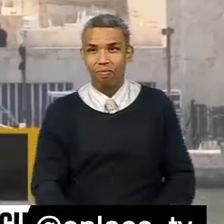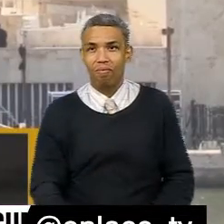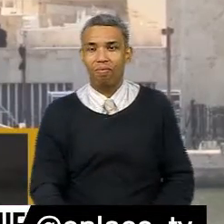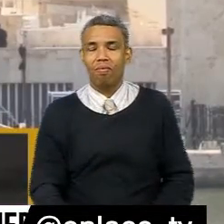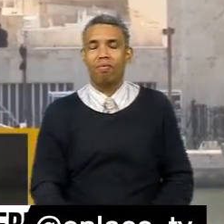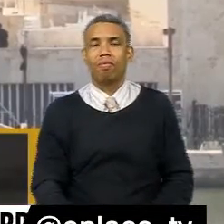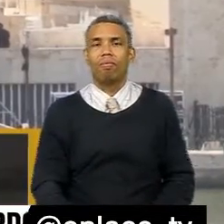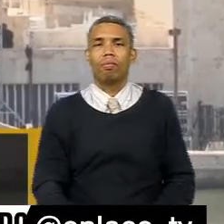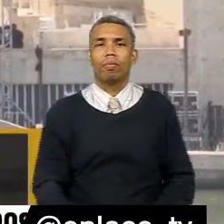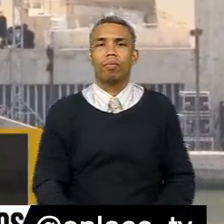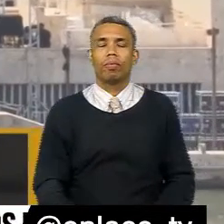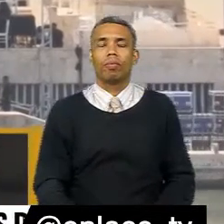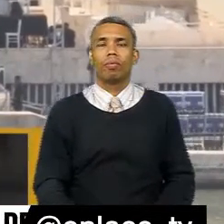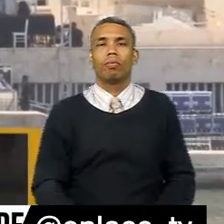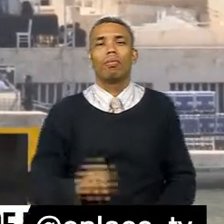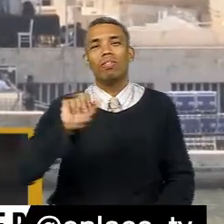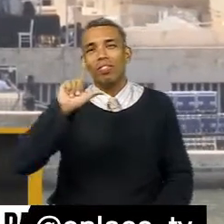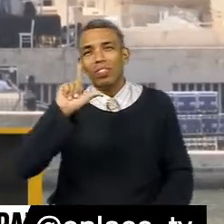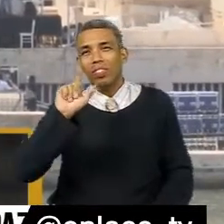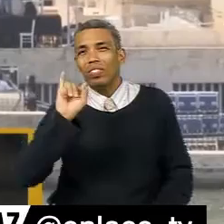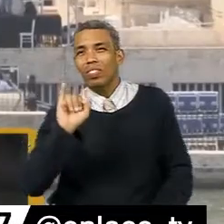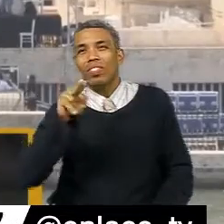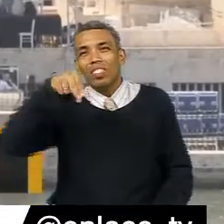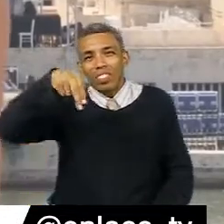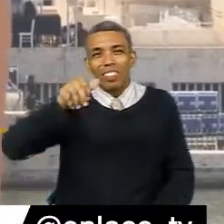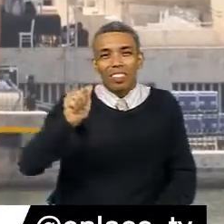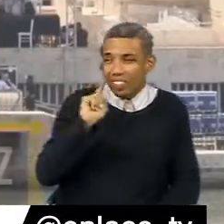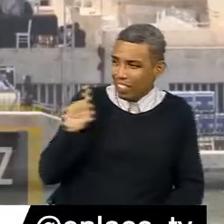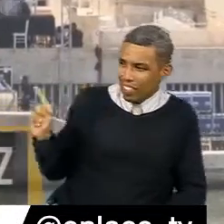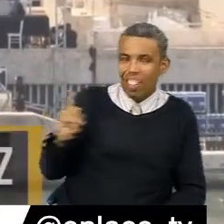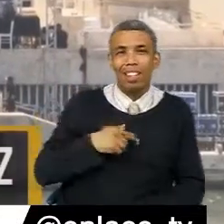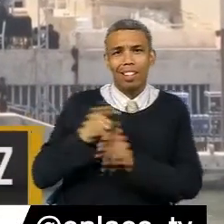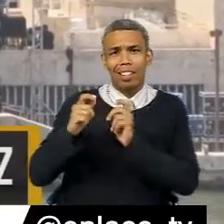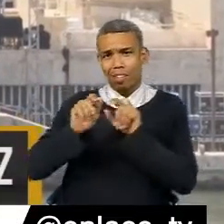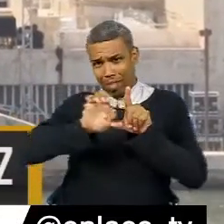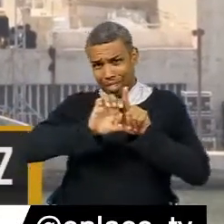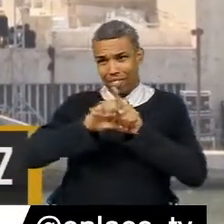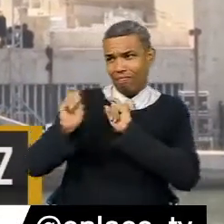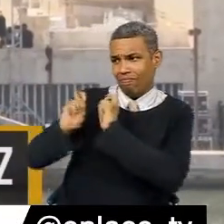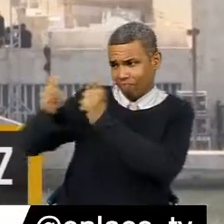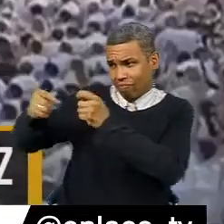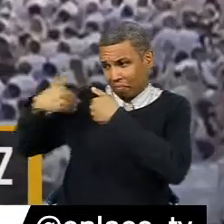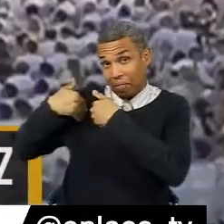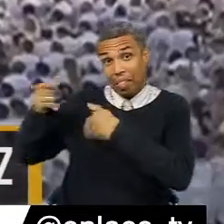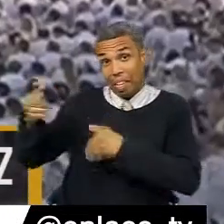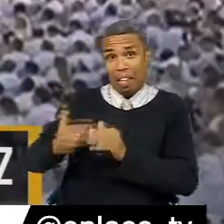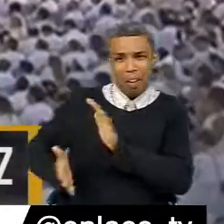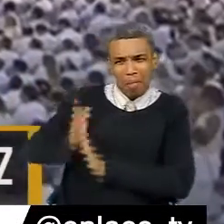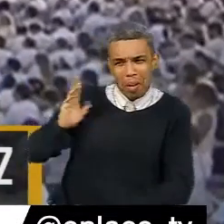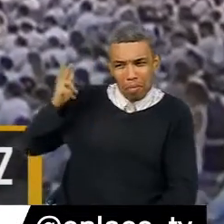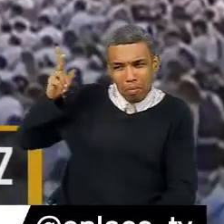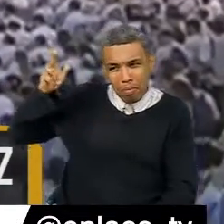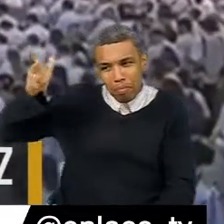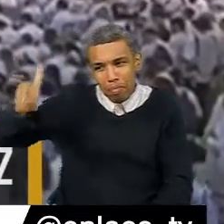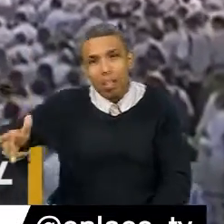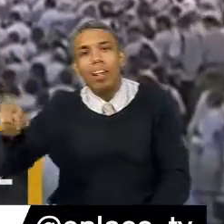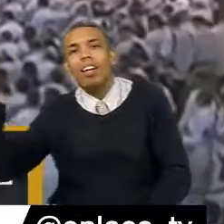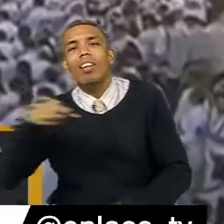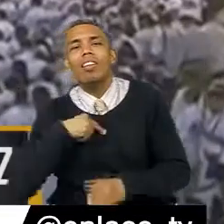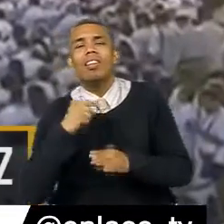pasado fin de semana, Lina Brujés, periodista de Enlace Televisión, el canal de los barranqueños, visitó La Heroica para cumplir con otro de los momentos, como ella